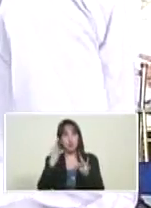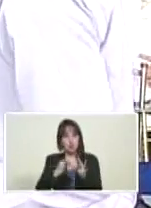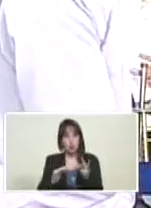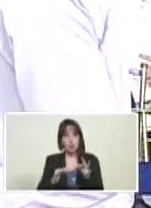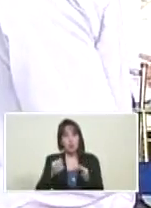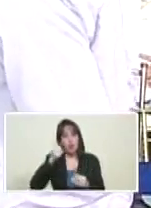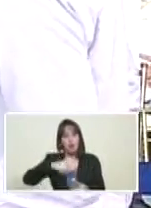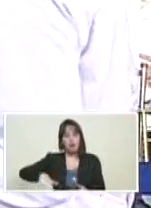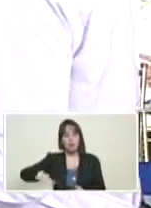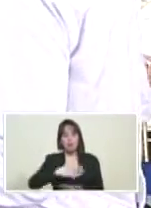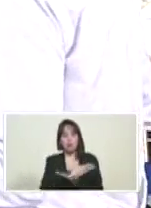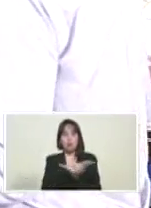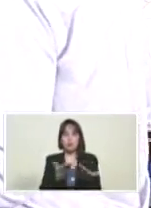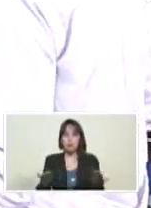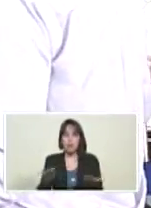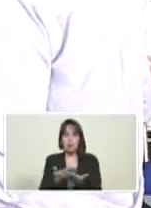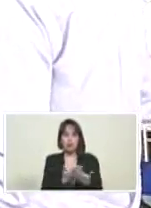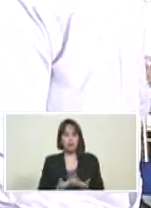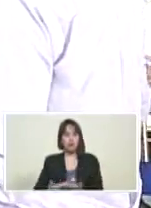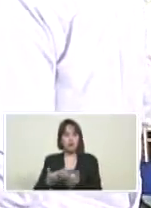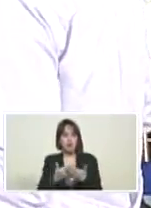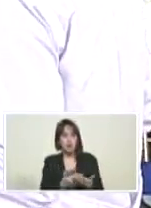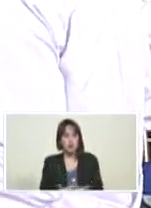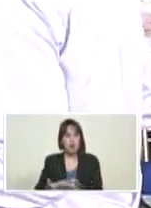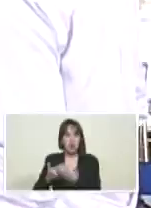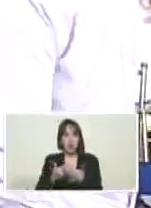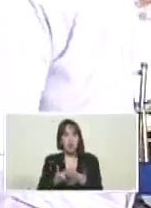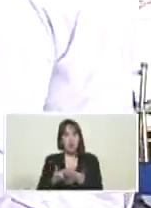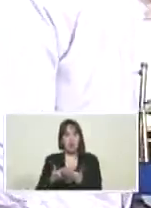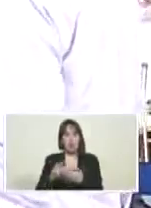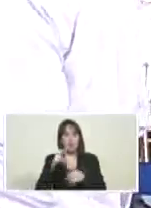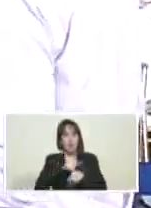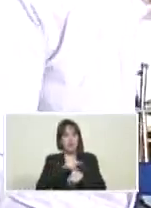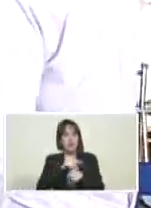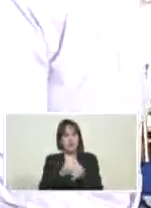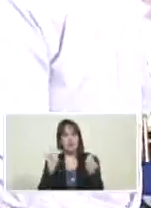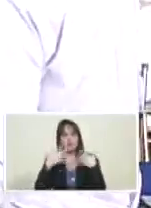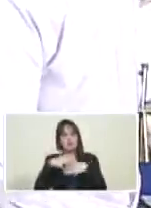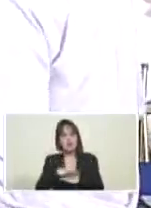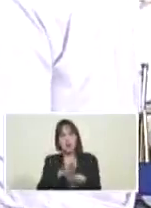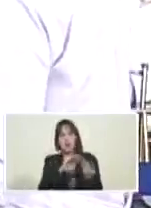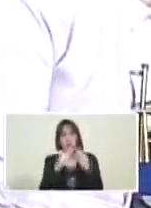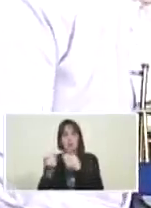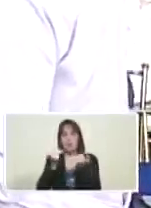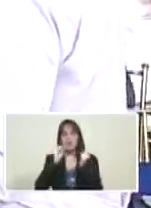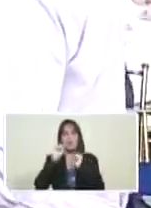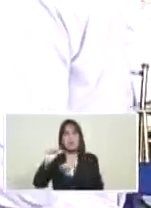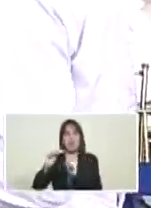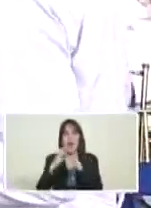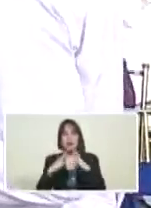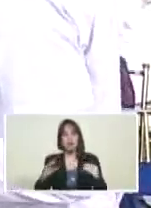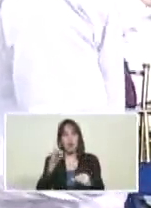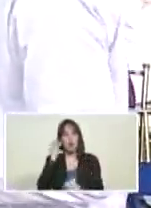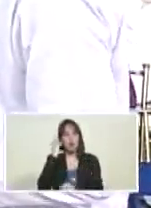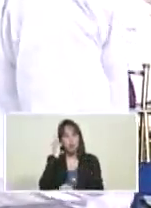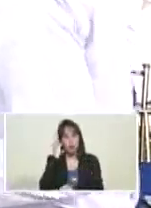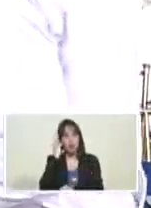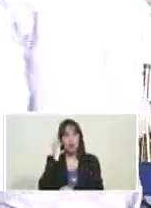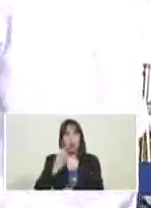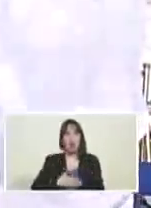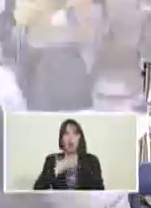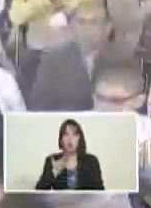pueblo venezolano, sino estudiando medicina integral comunitaria para defender a toda y cada una de las personas que pueden